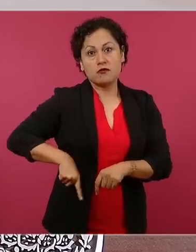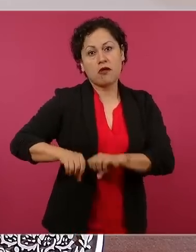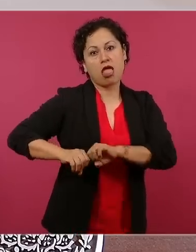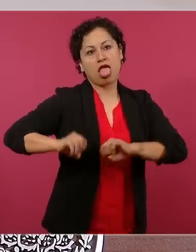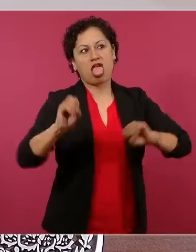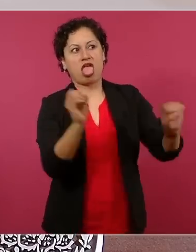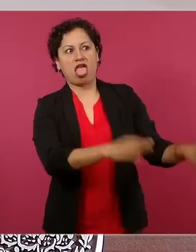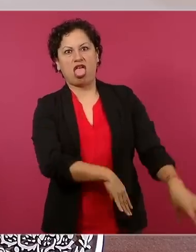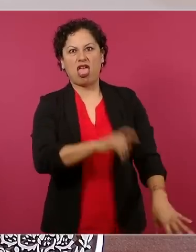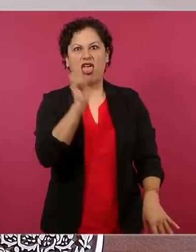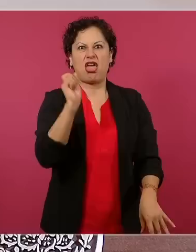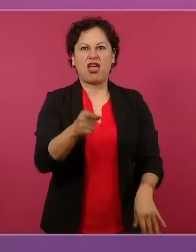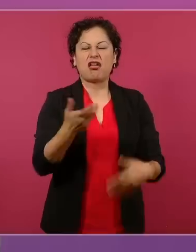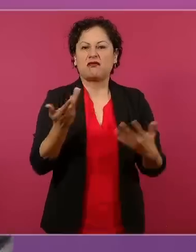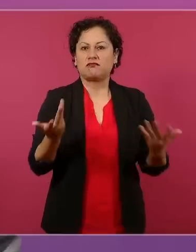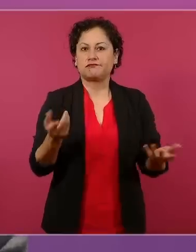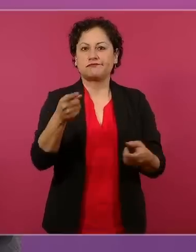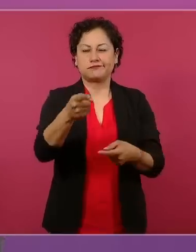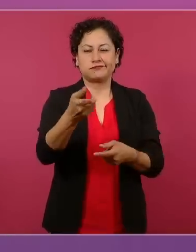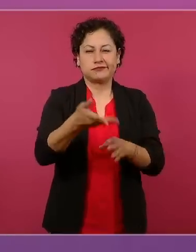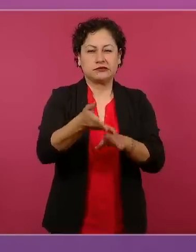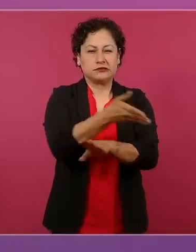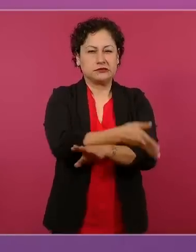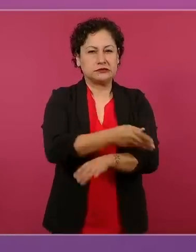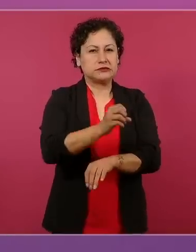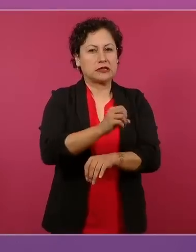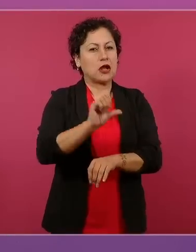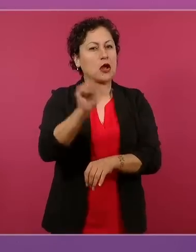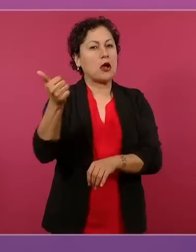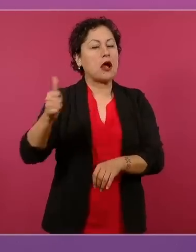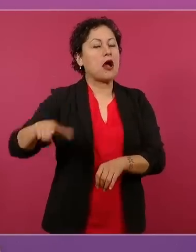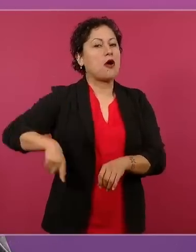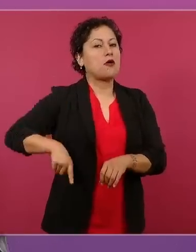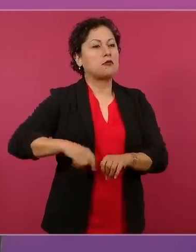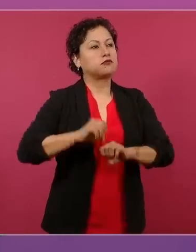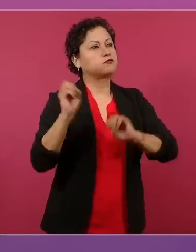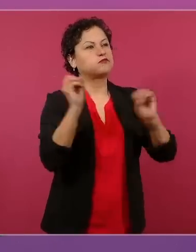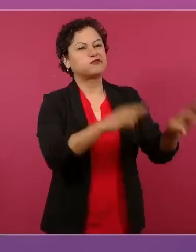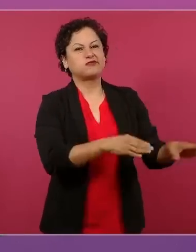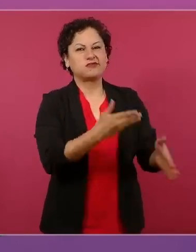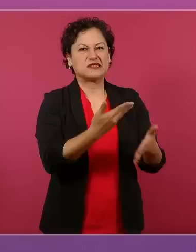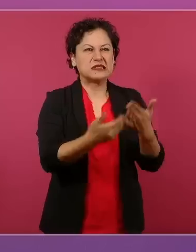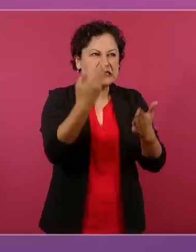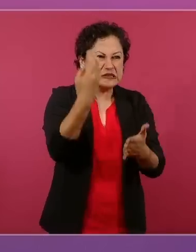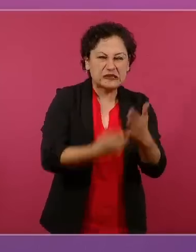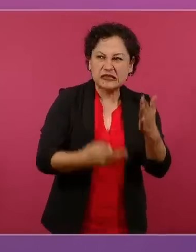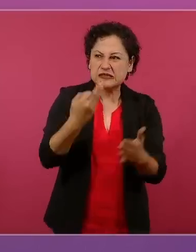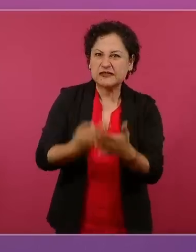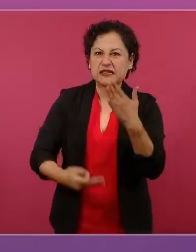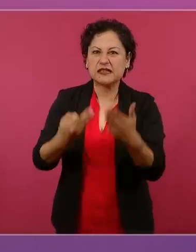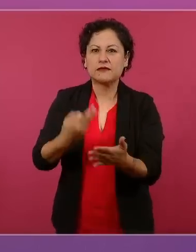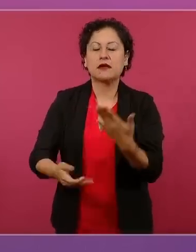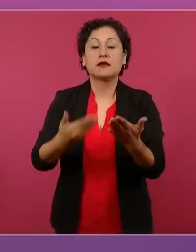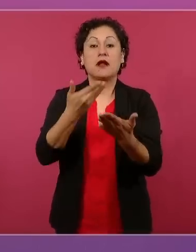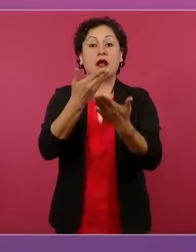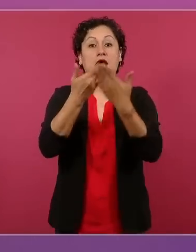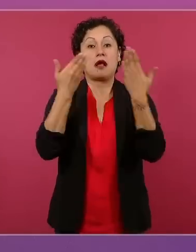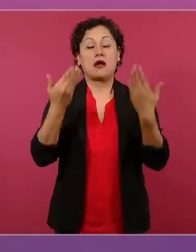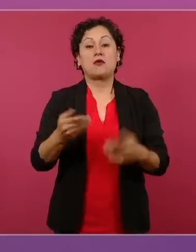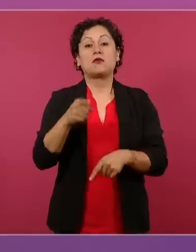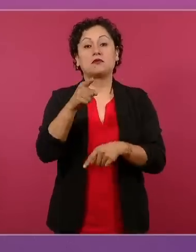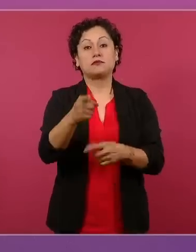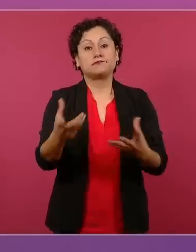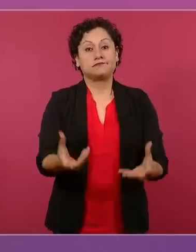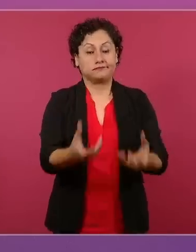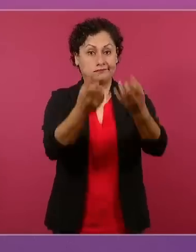emproblemados, sin equipamiento o sin plantilla suficiente, lo que al final de cuentas para la gente significa lo mismo,